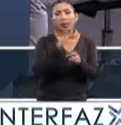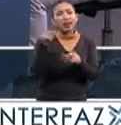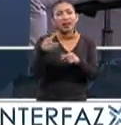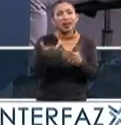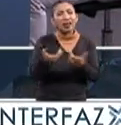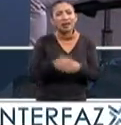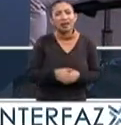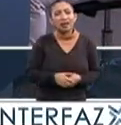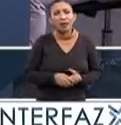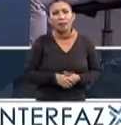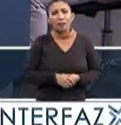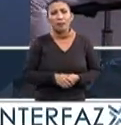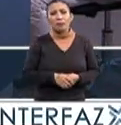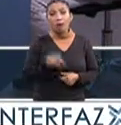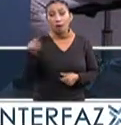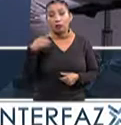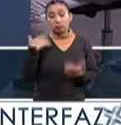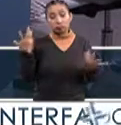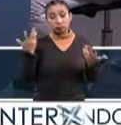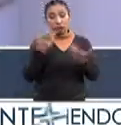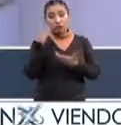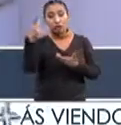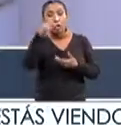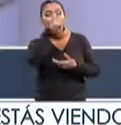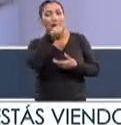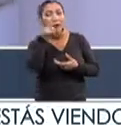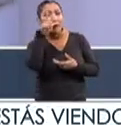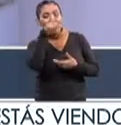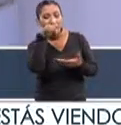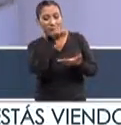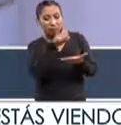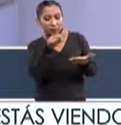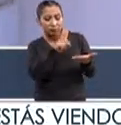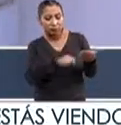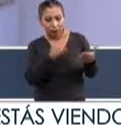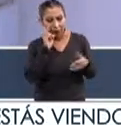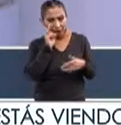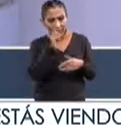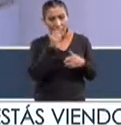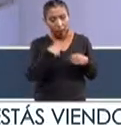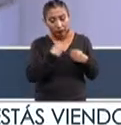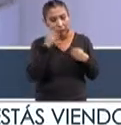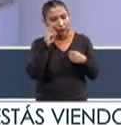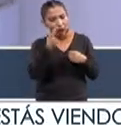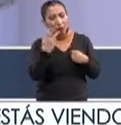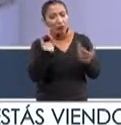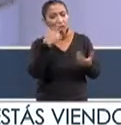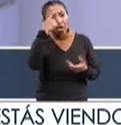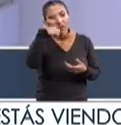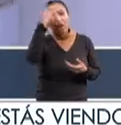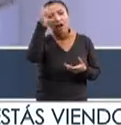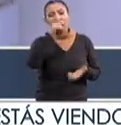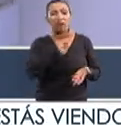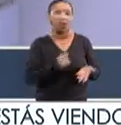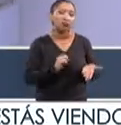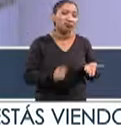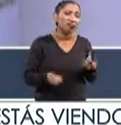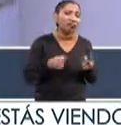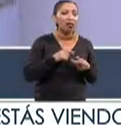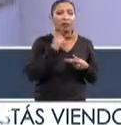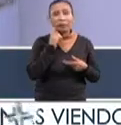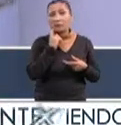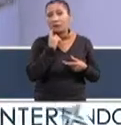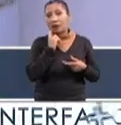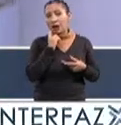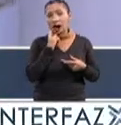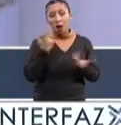mucho placer. ¿Por qué? Por la construcción del lenguaje. Ahora que vivimos en una etapa como de facilismo literario,